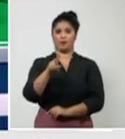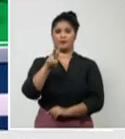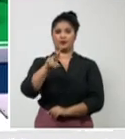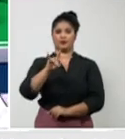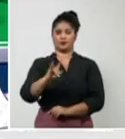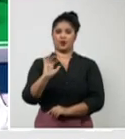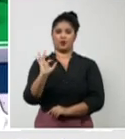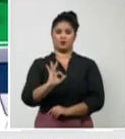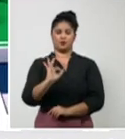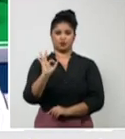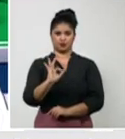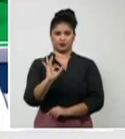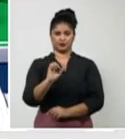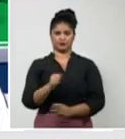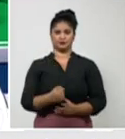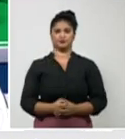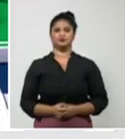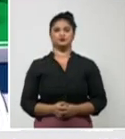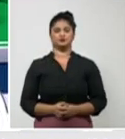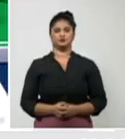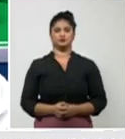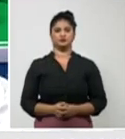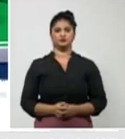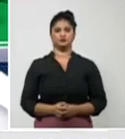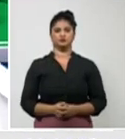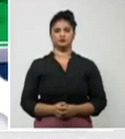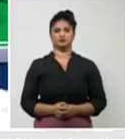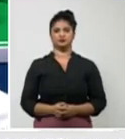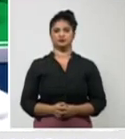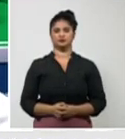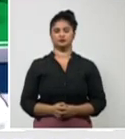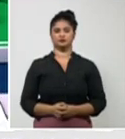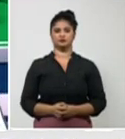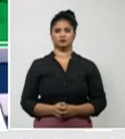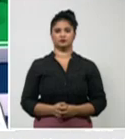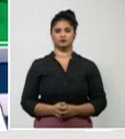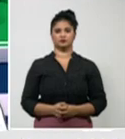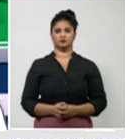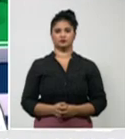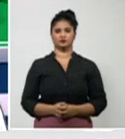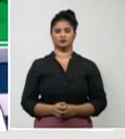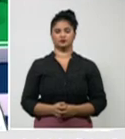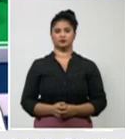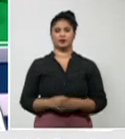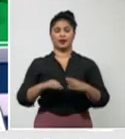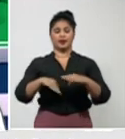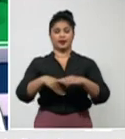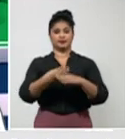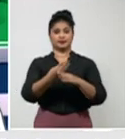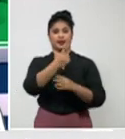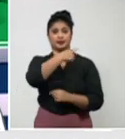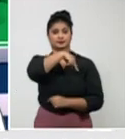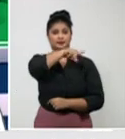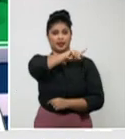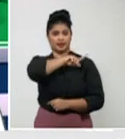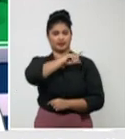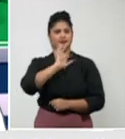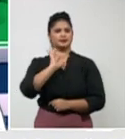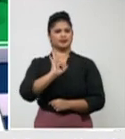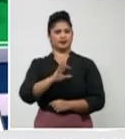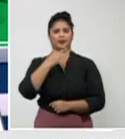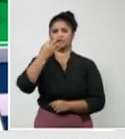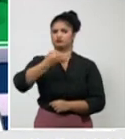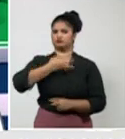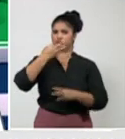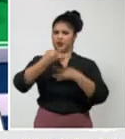1,29%. Ayer, como siempre digo, se procesaron muestras de